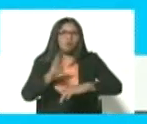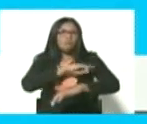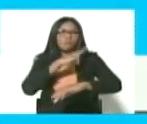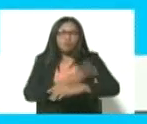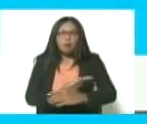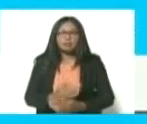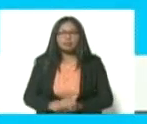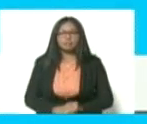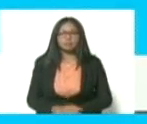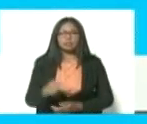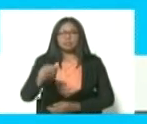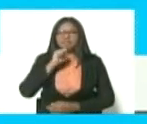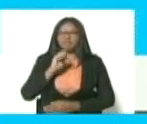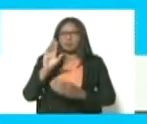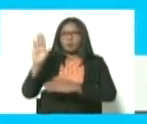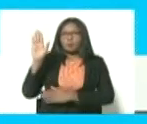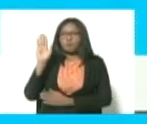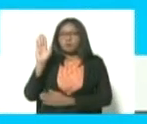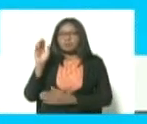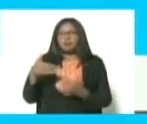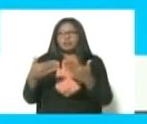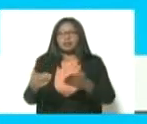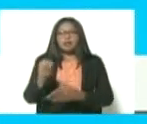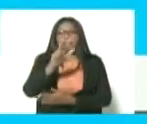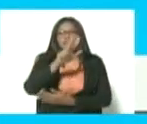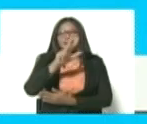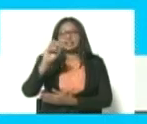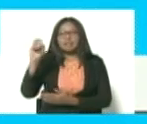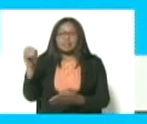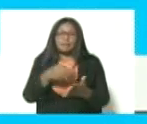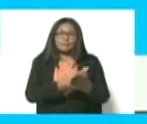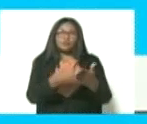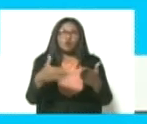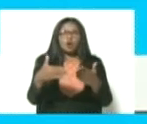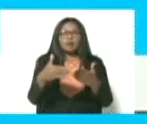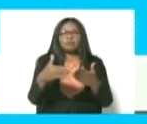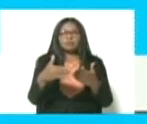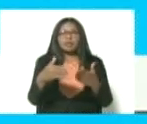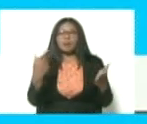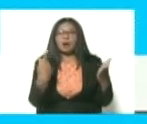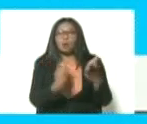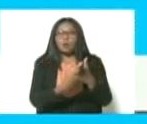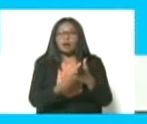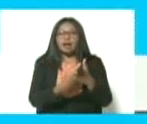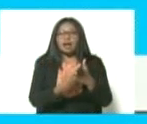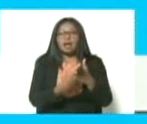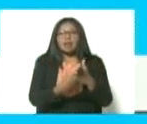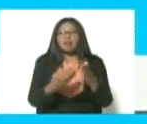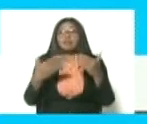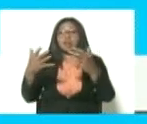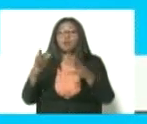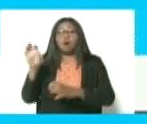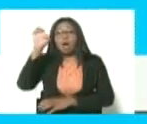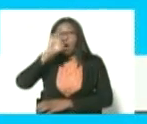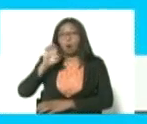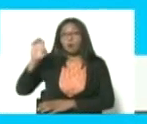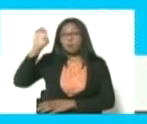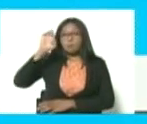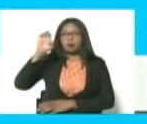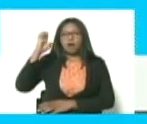A quien le prometieron 300 millones de vacunas, a la Unión Europea no le han cumplido ni el 10%, y es la Unión